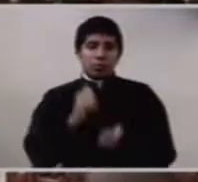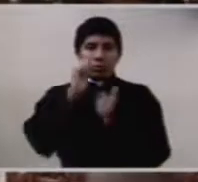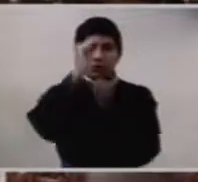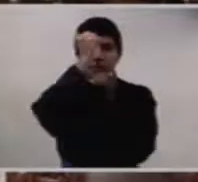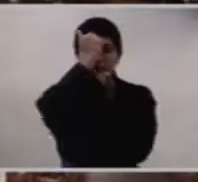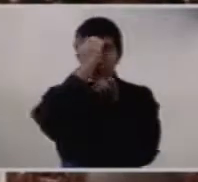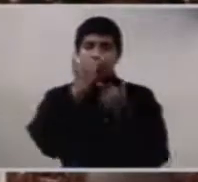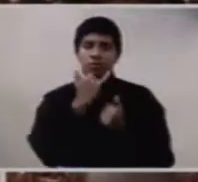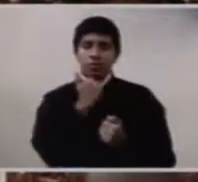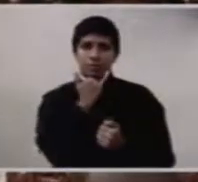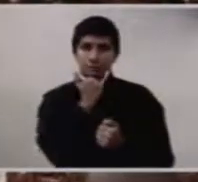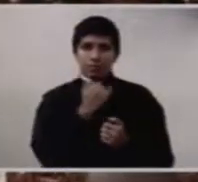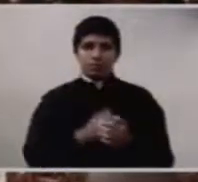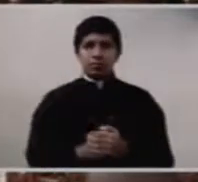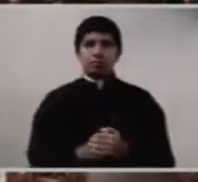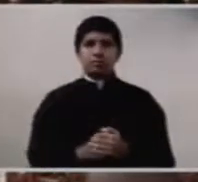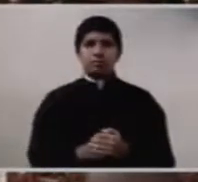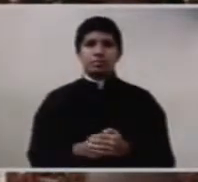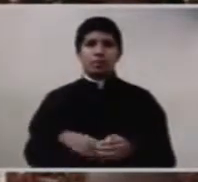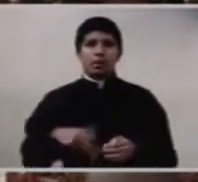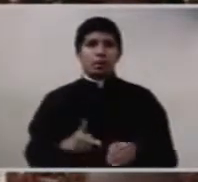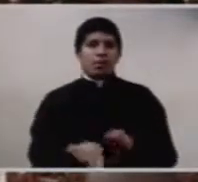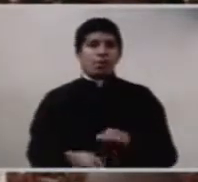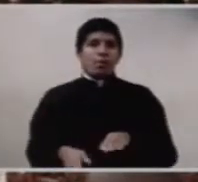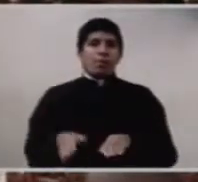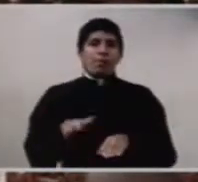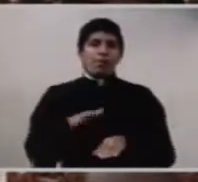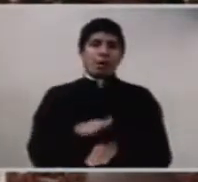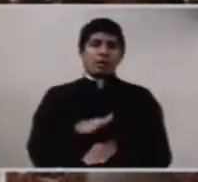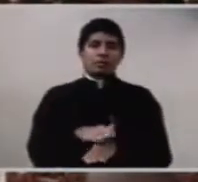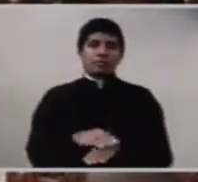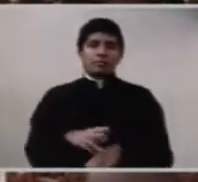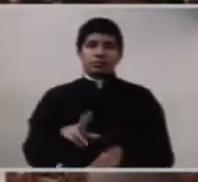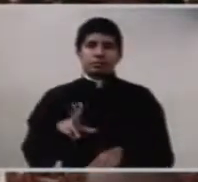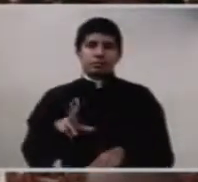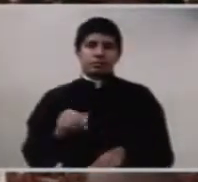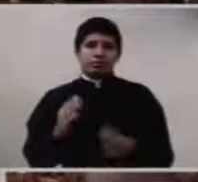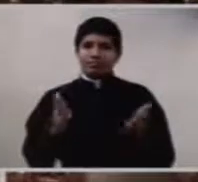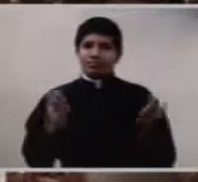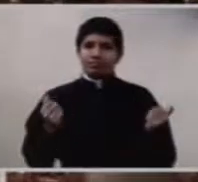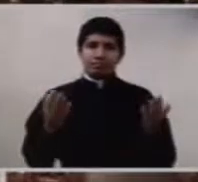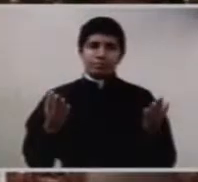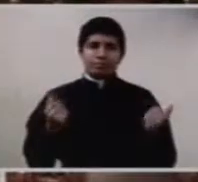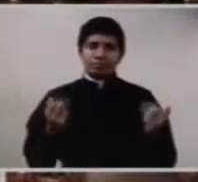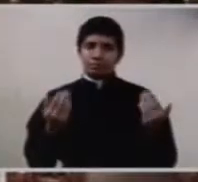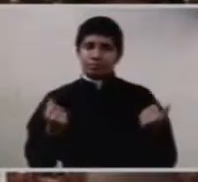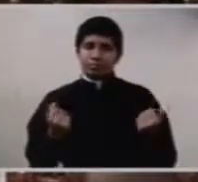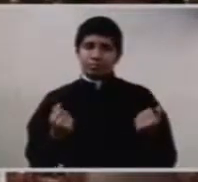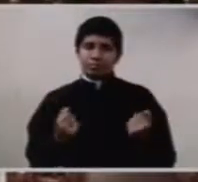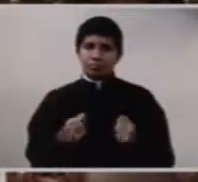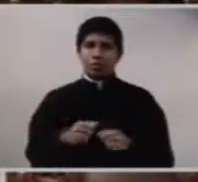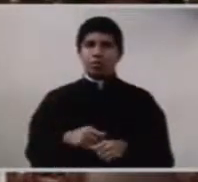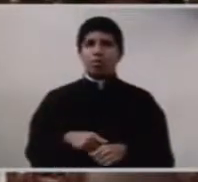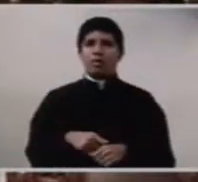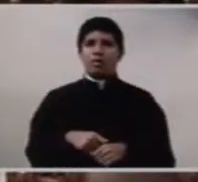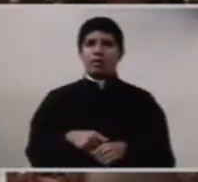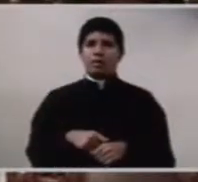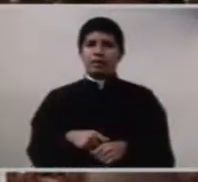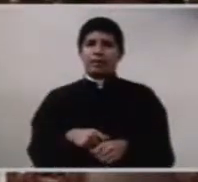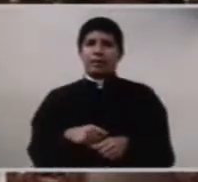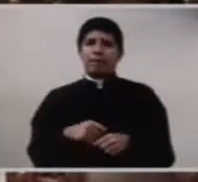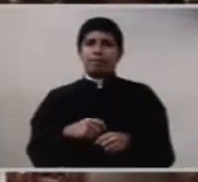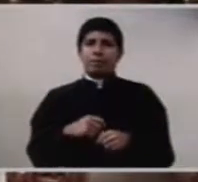nos está solicitando. Pero sobre todo, no hay que colocarnos en una situación de